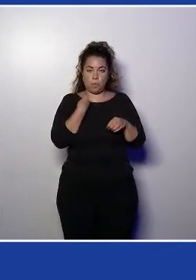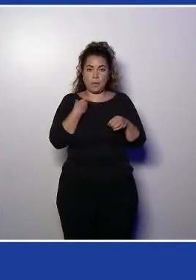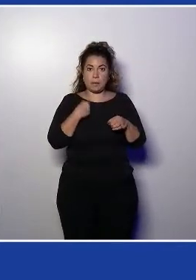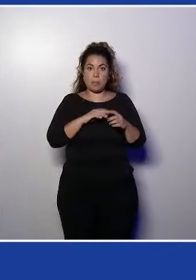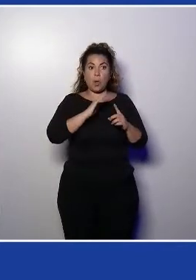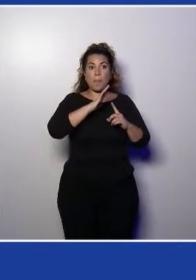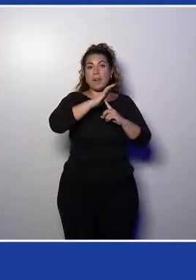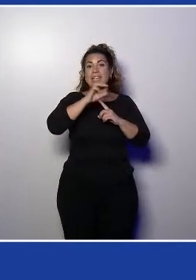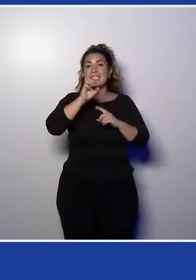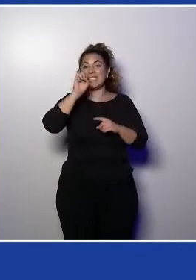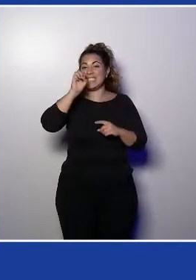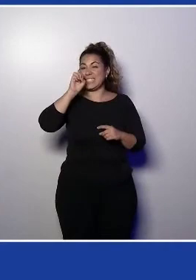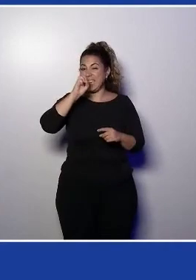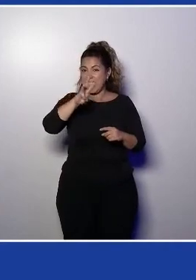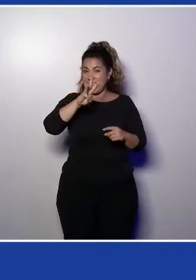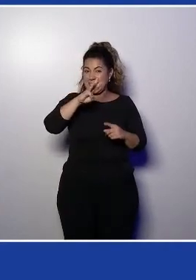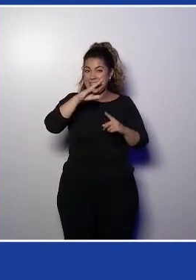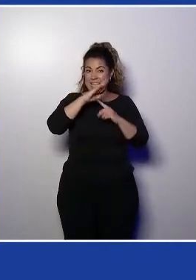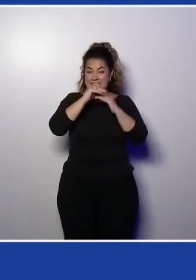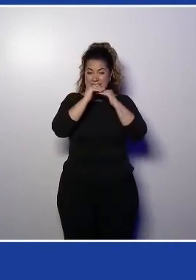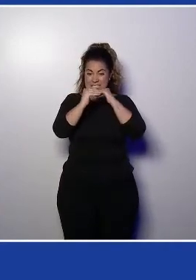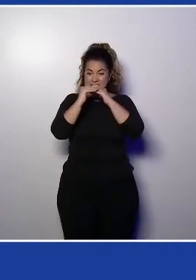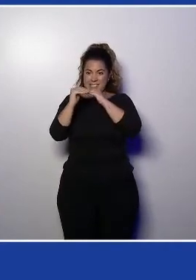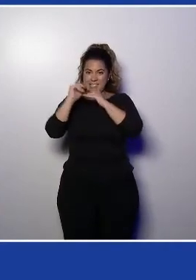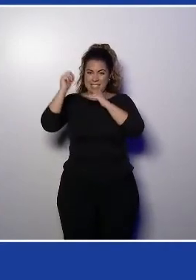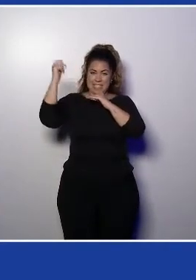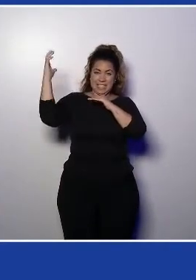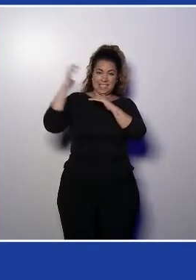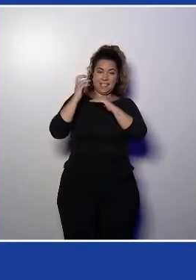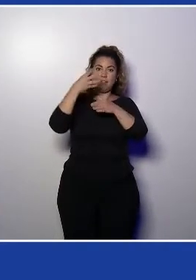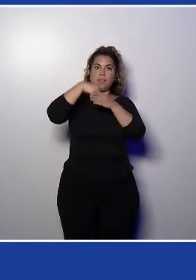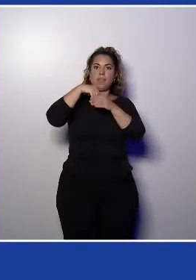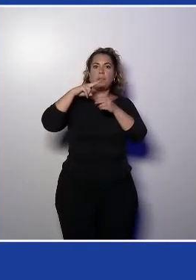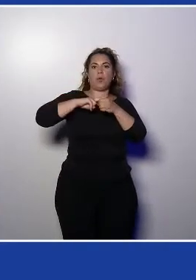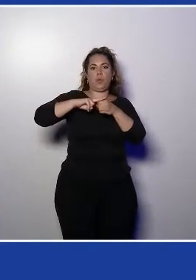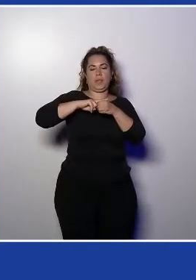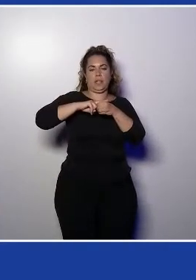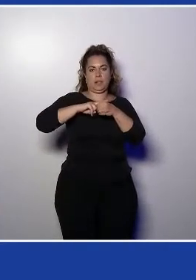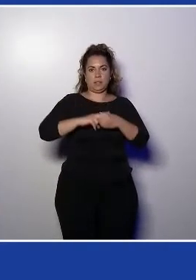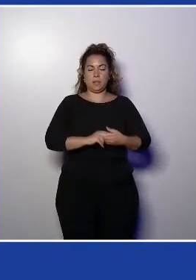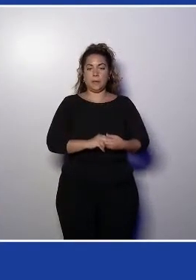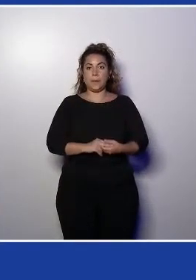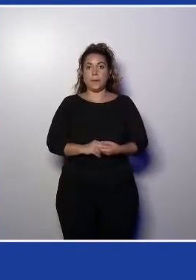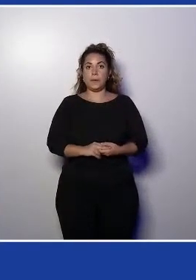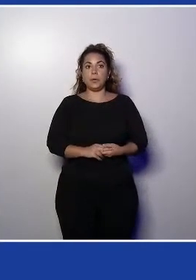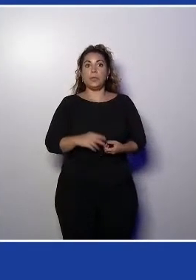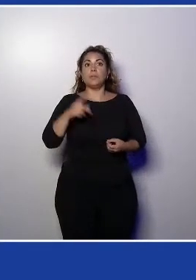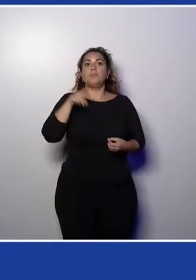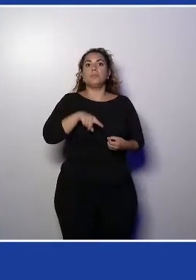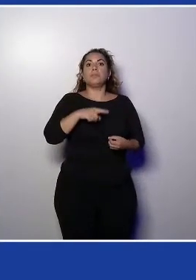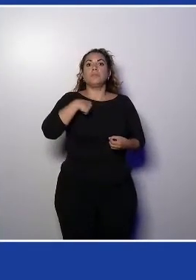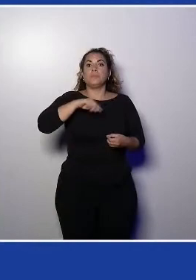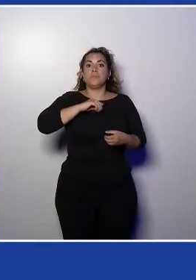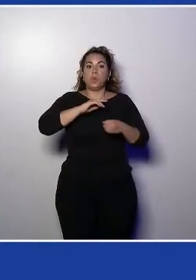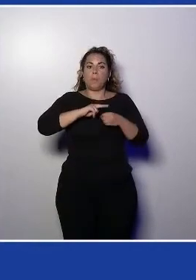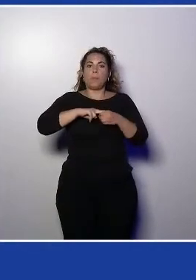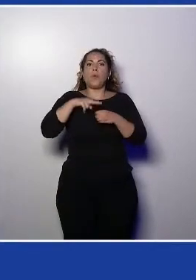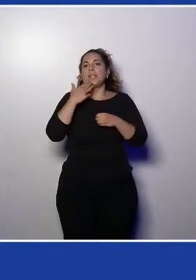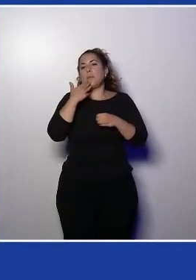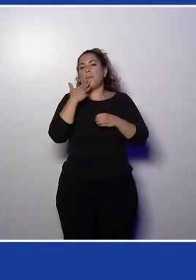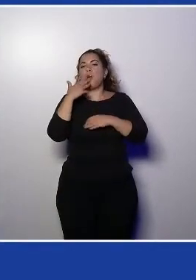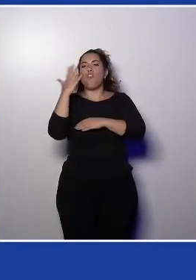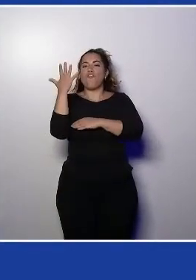parques solares fotovoltaicos que tenemos proyectado en la provincia de Misiones. También somos una provincia forestal. Dentro